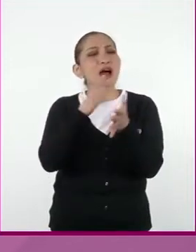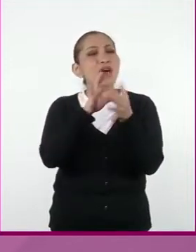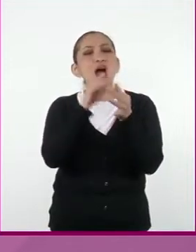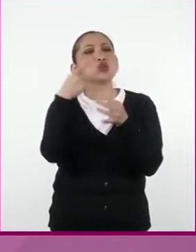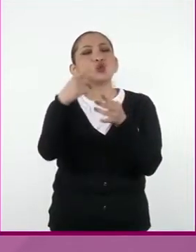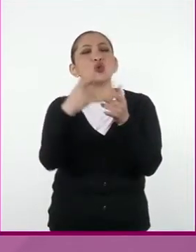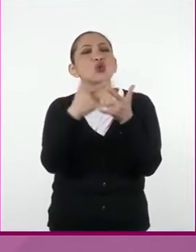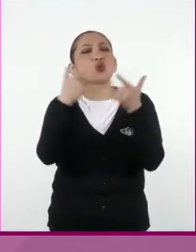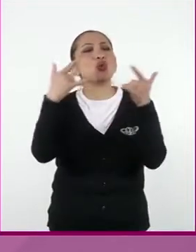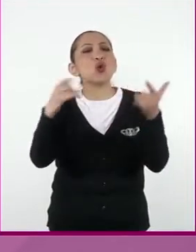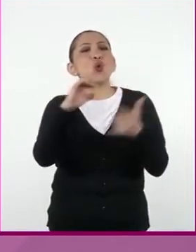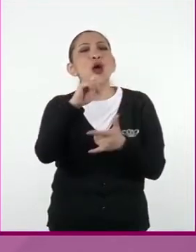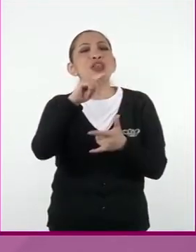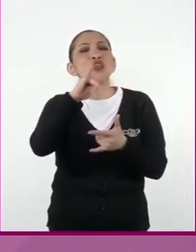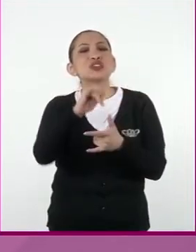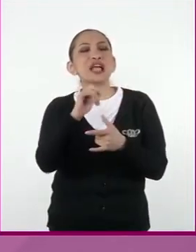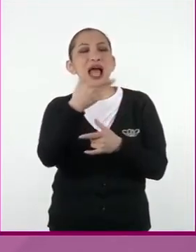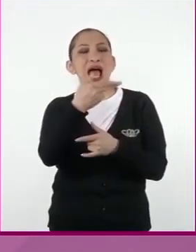sobre los cuentos de hadas.